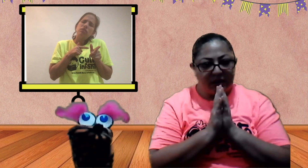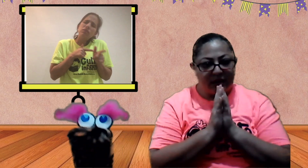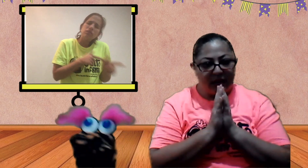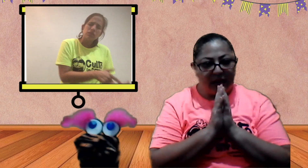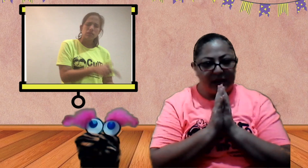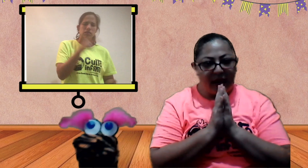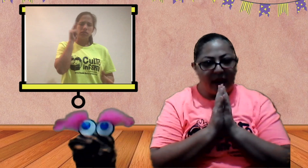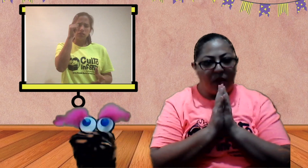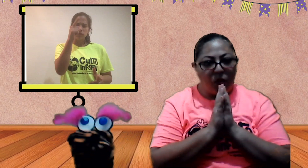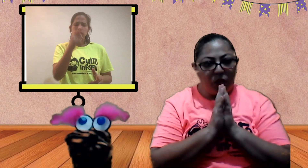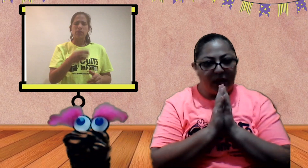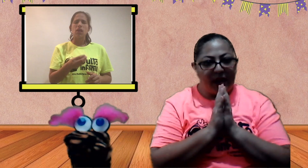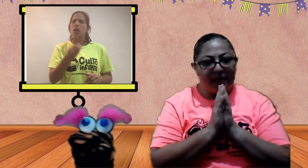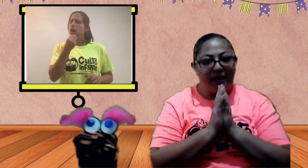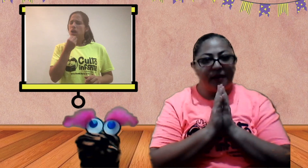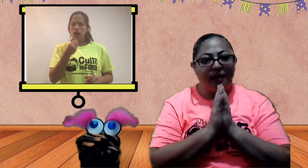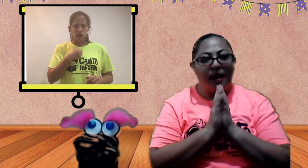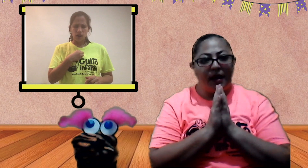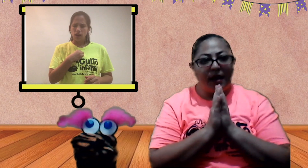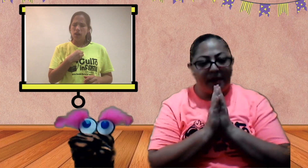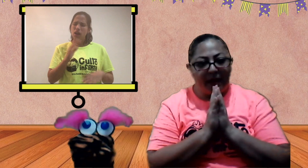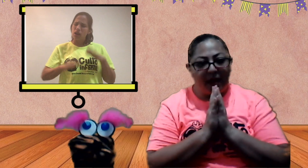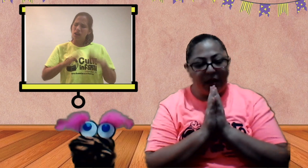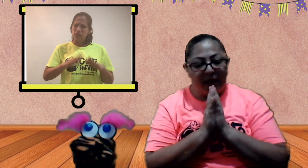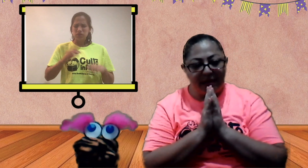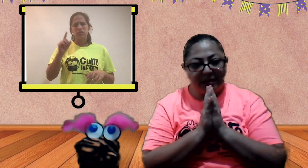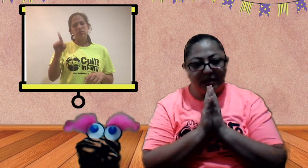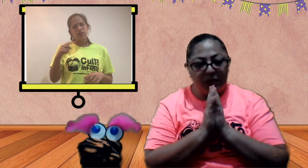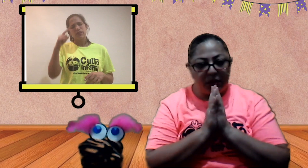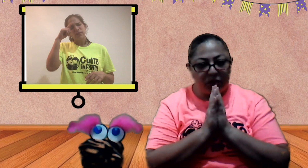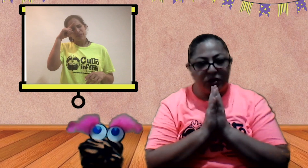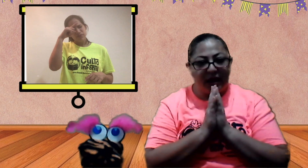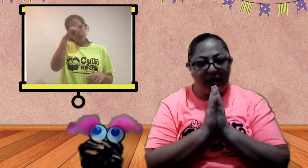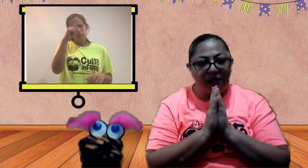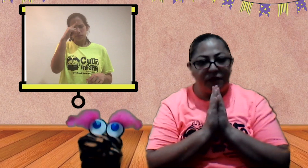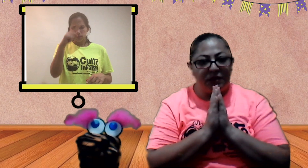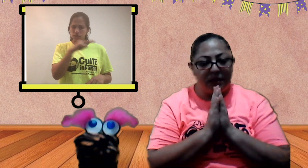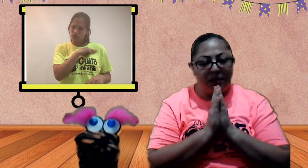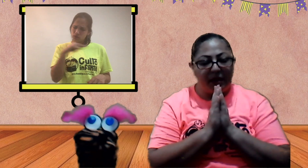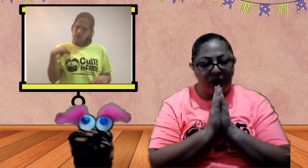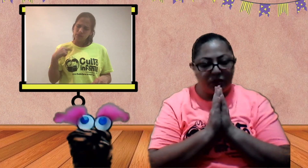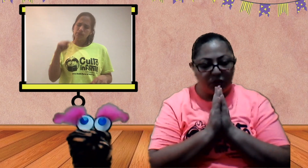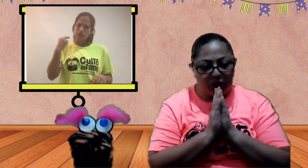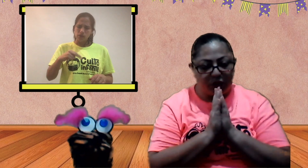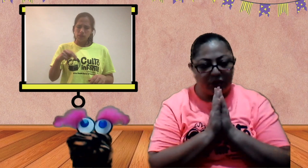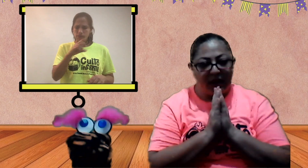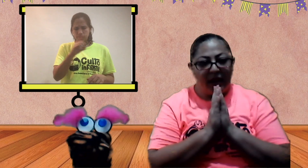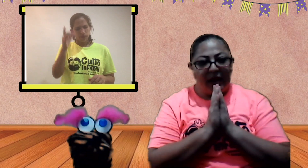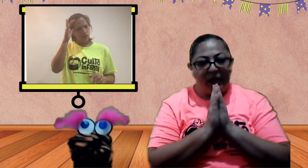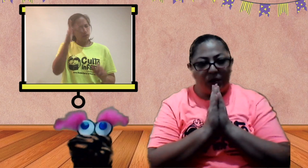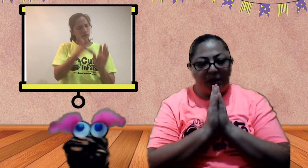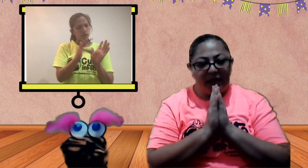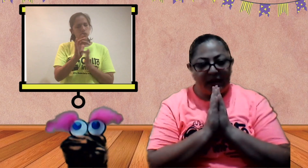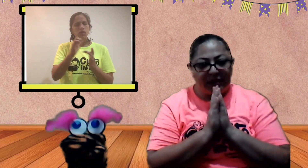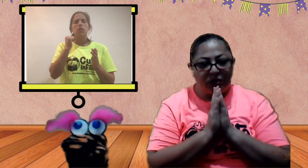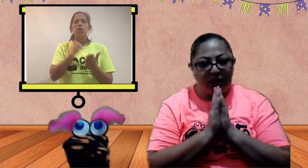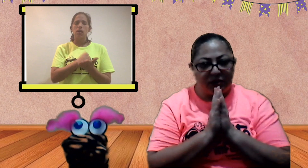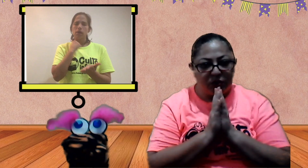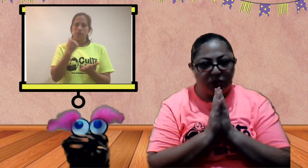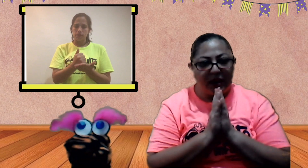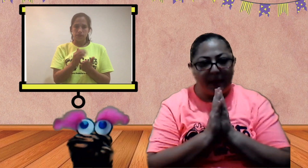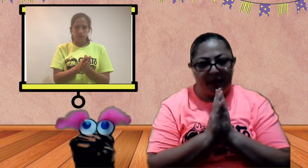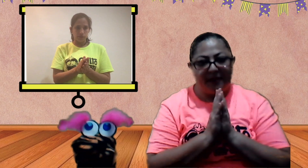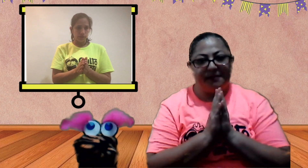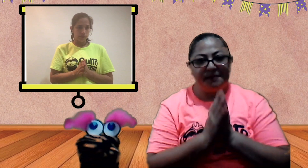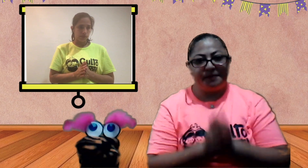ayúdanos a seguirte, aunque veces sea difícil para nosotros. En nombre de Cristo